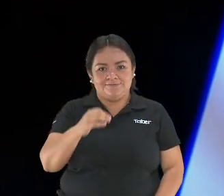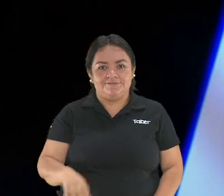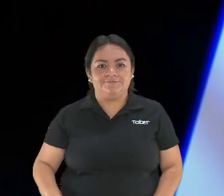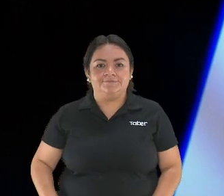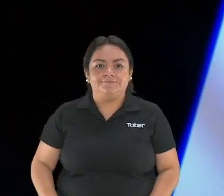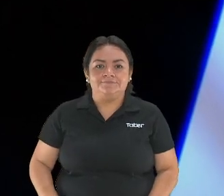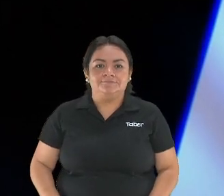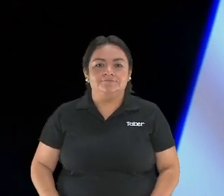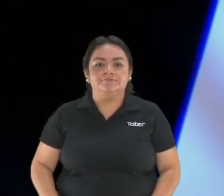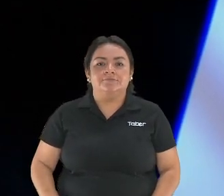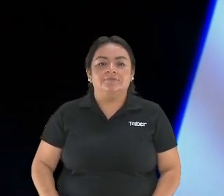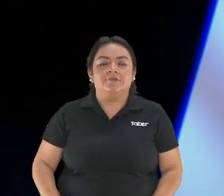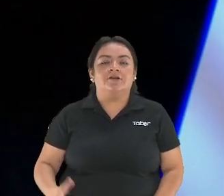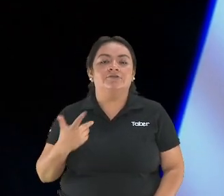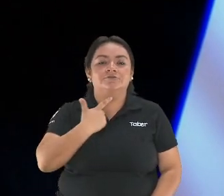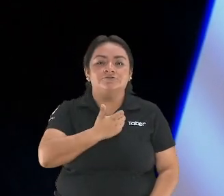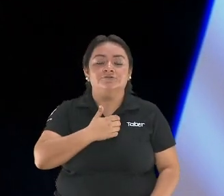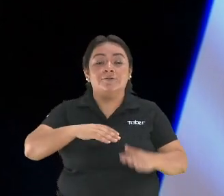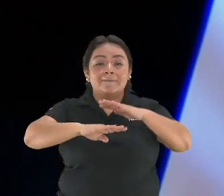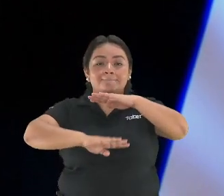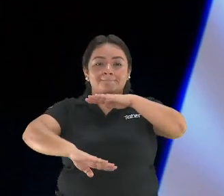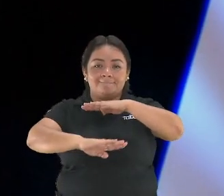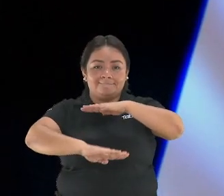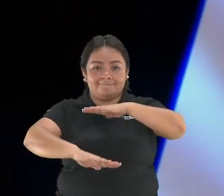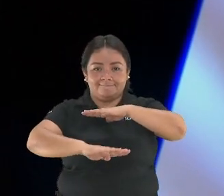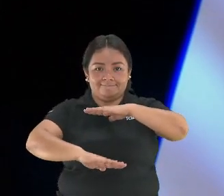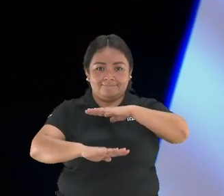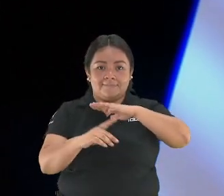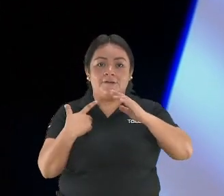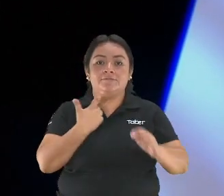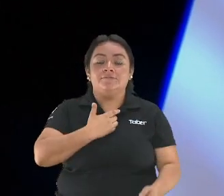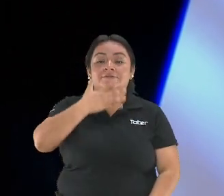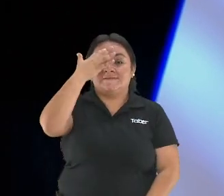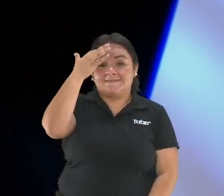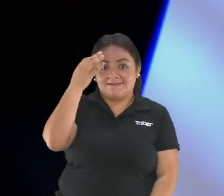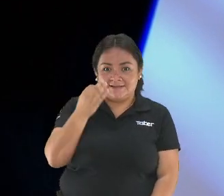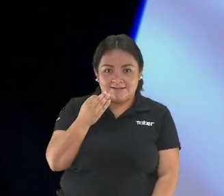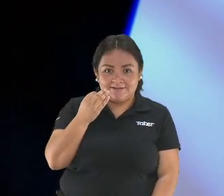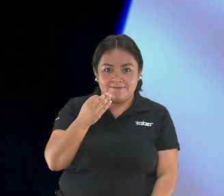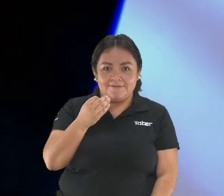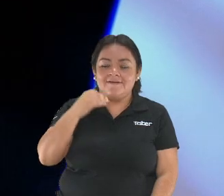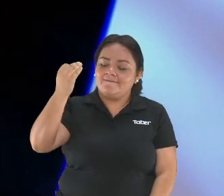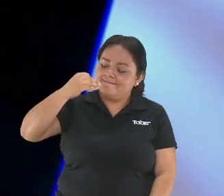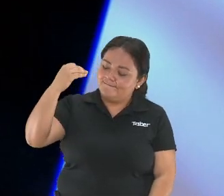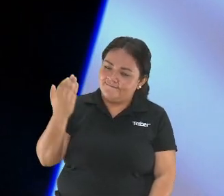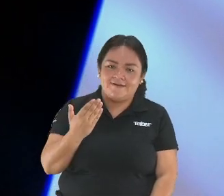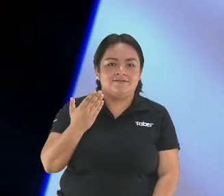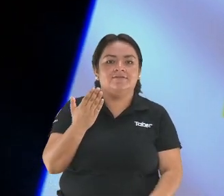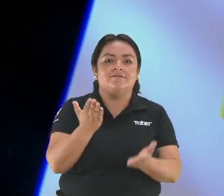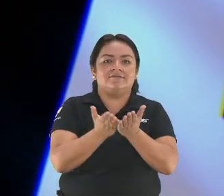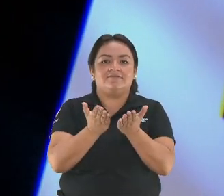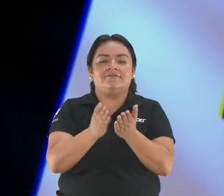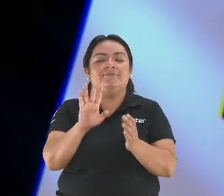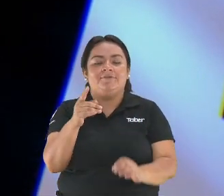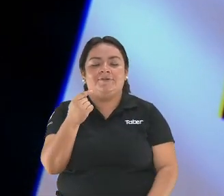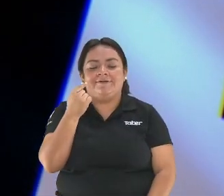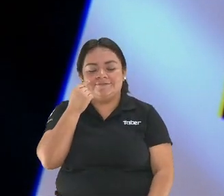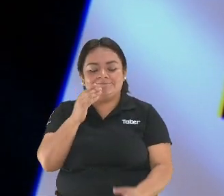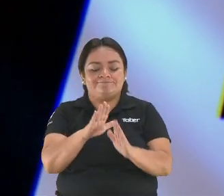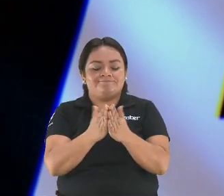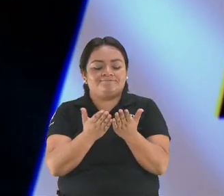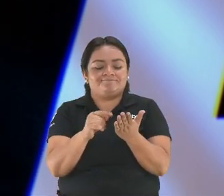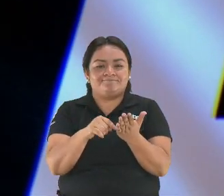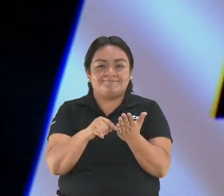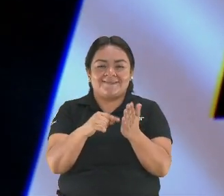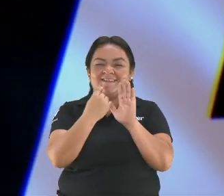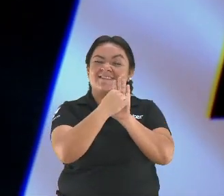en lo que estemos fundamentados en lo que creemos fielmente en su palabra y desde la escritura